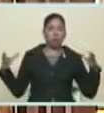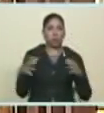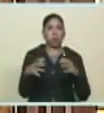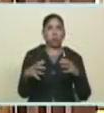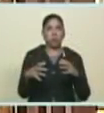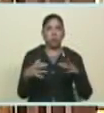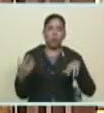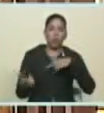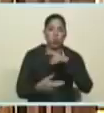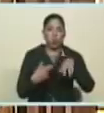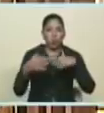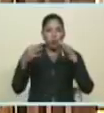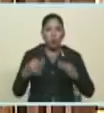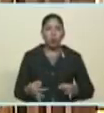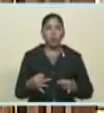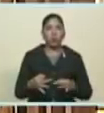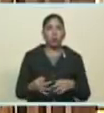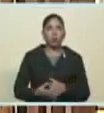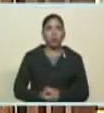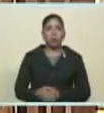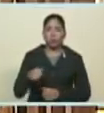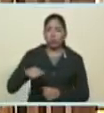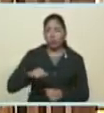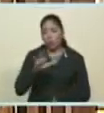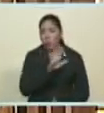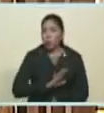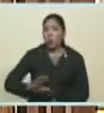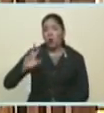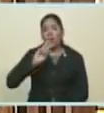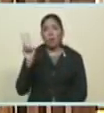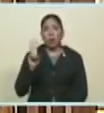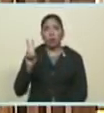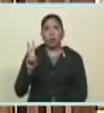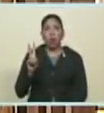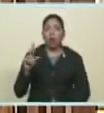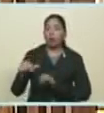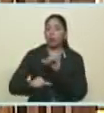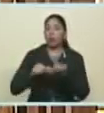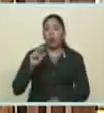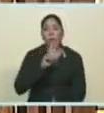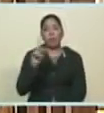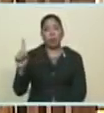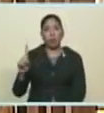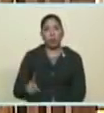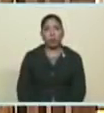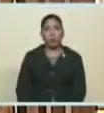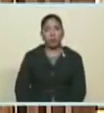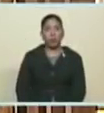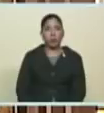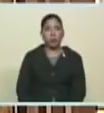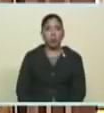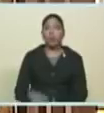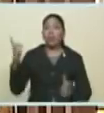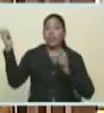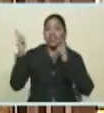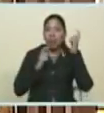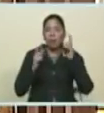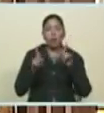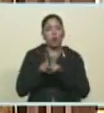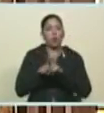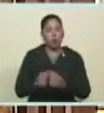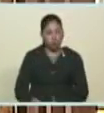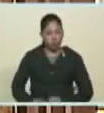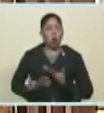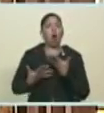fuerzas bolivarianas en el escenario nacional del siglo XXI. El chavismo es la